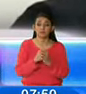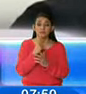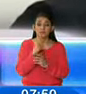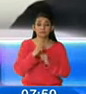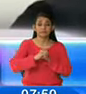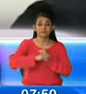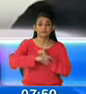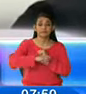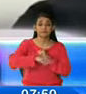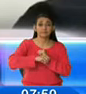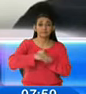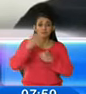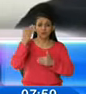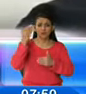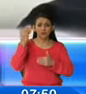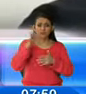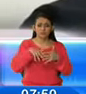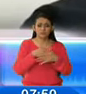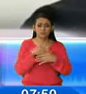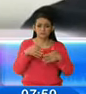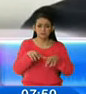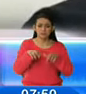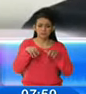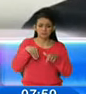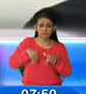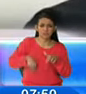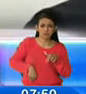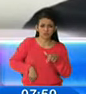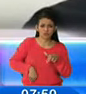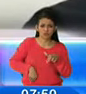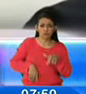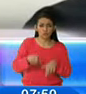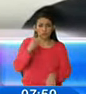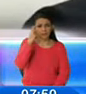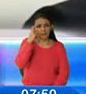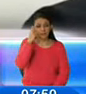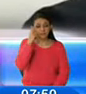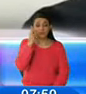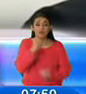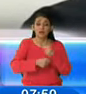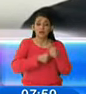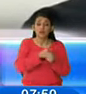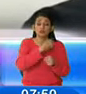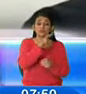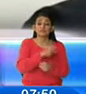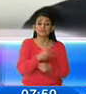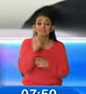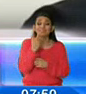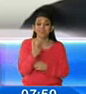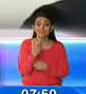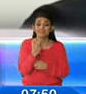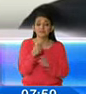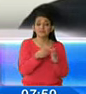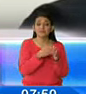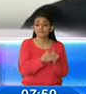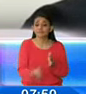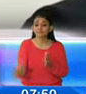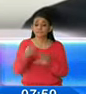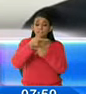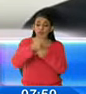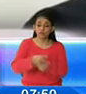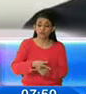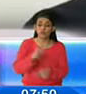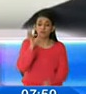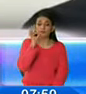campaña política sobre las tablas, se refiere, uno cree, al umbral del 2013, al que tiene como objetivo proteger a un consumidor